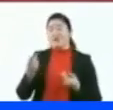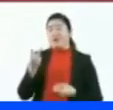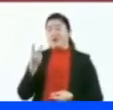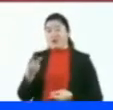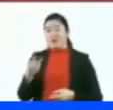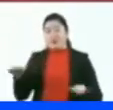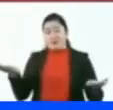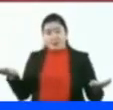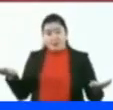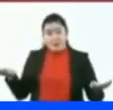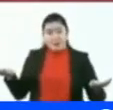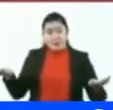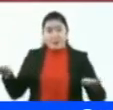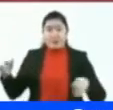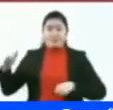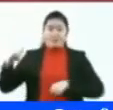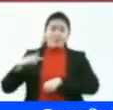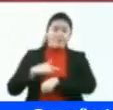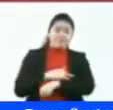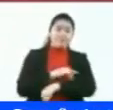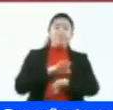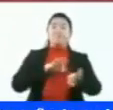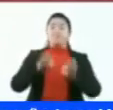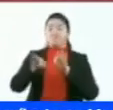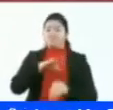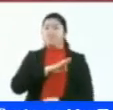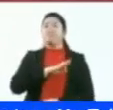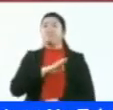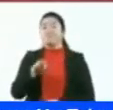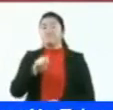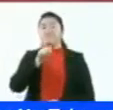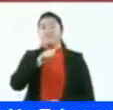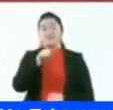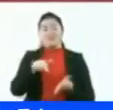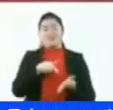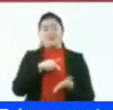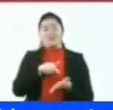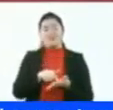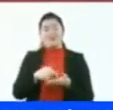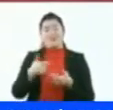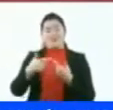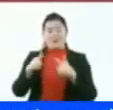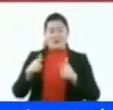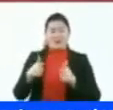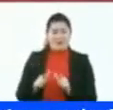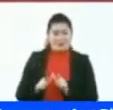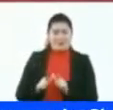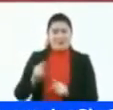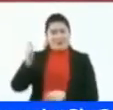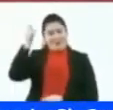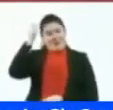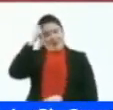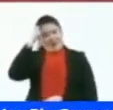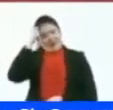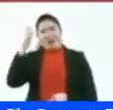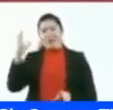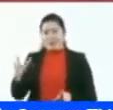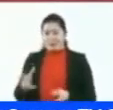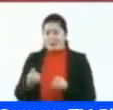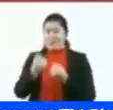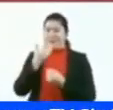dos aeropuertos y se hace el rescate de toda la zona del lago de Texcoco para beneficio ambiental. Estamos